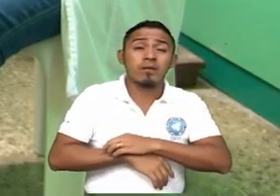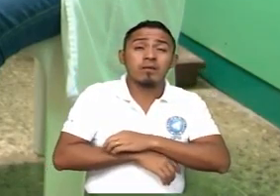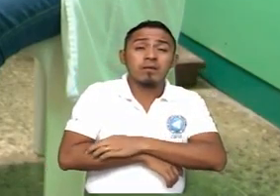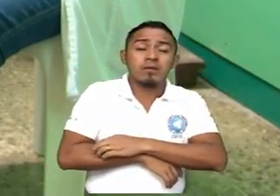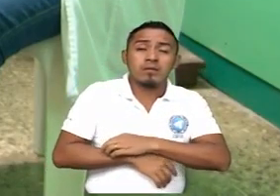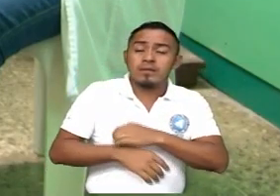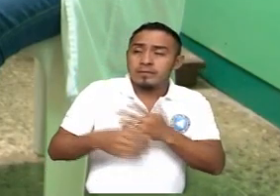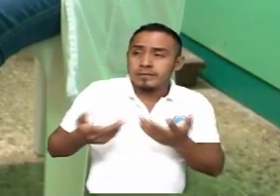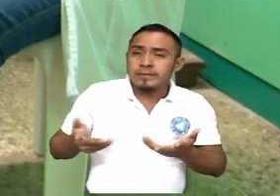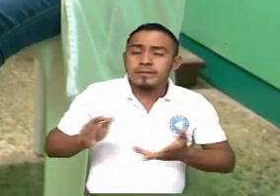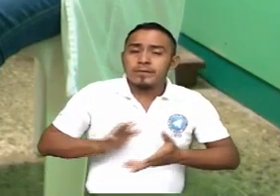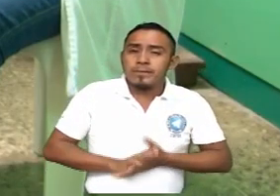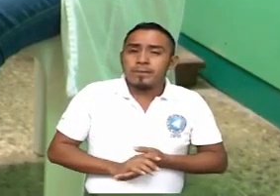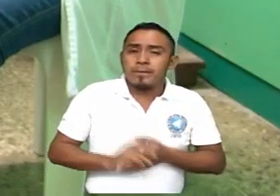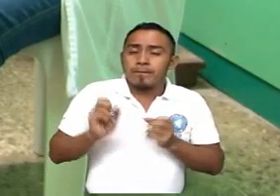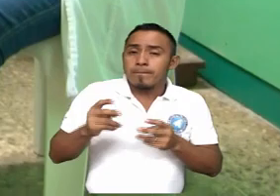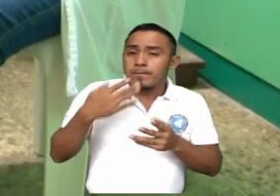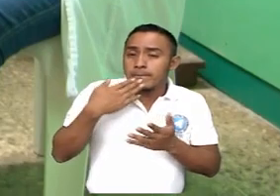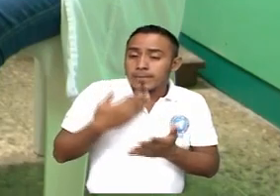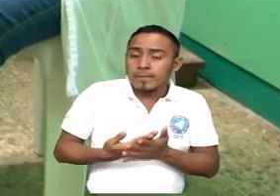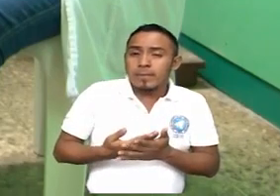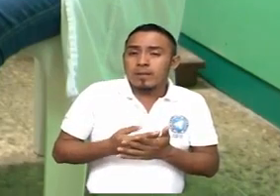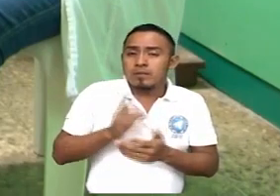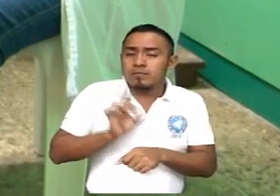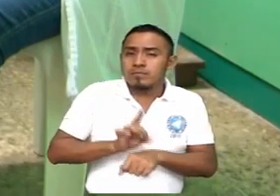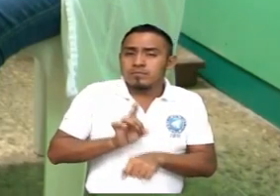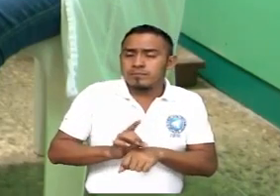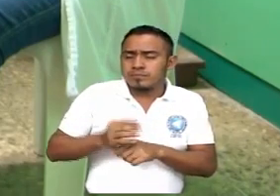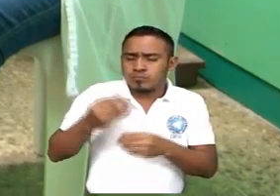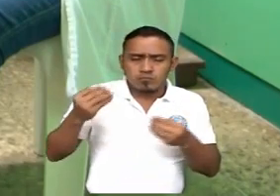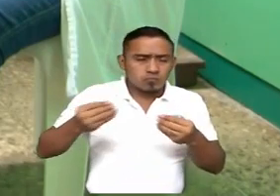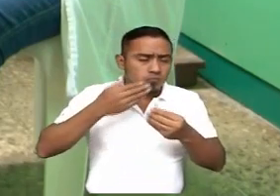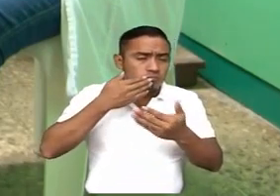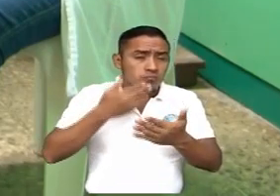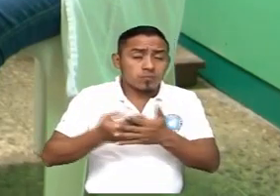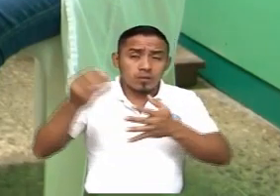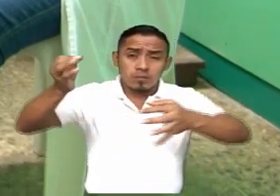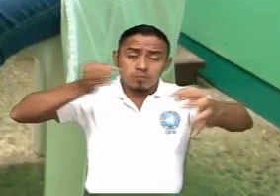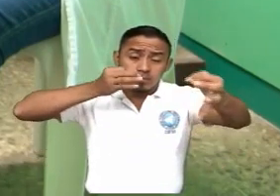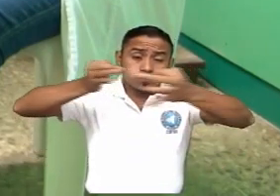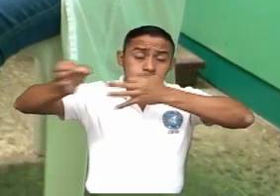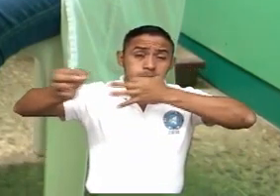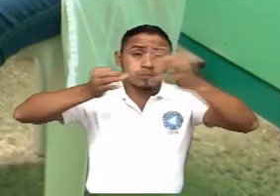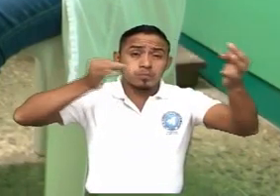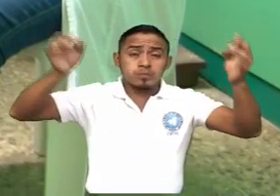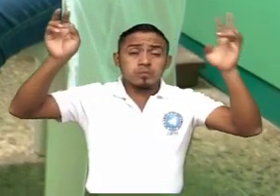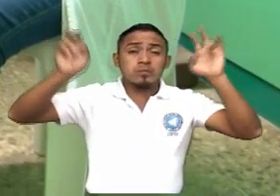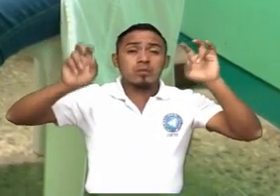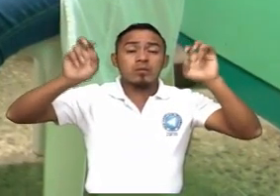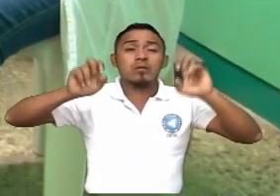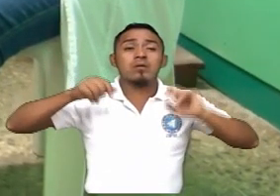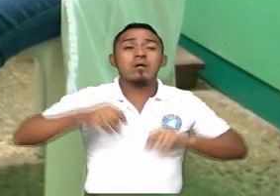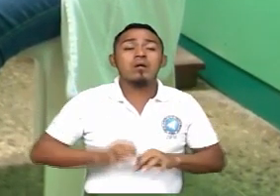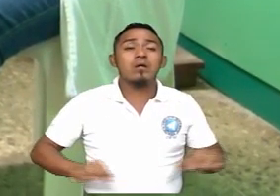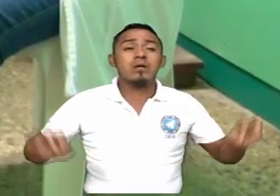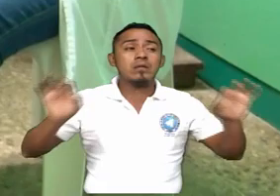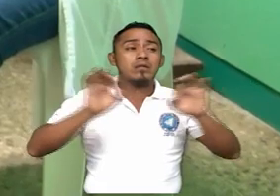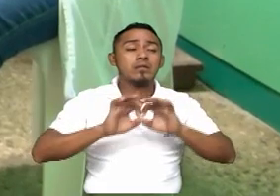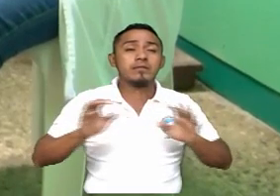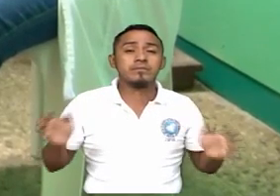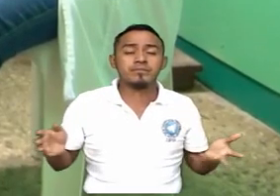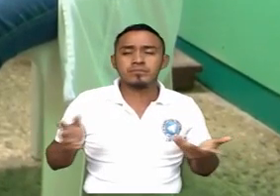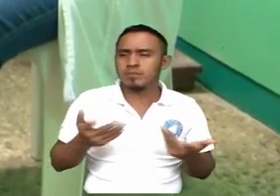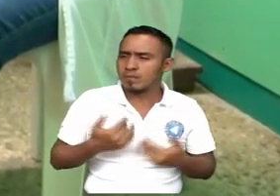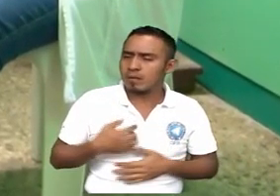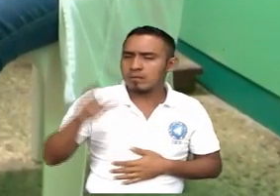simétrico. Solo sea en el ojo que se vuelve. Okay. Ok, doctora, le agradecemos bastante por habernos explicado sobre este tema fundamental. Yo creo que casi